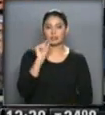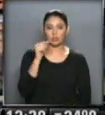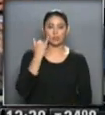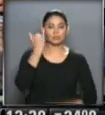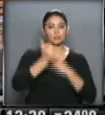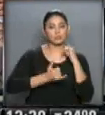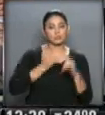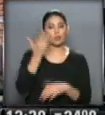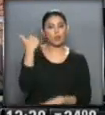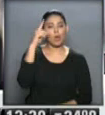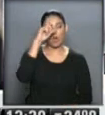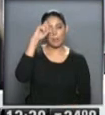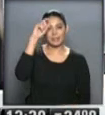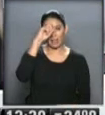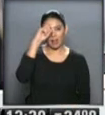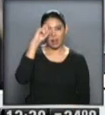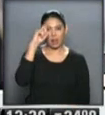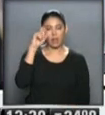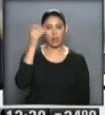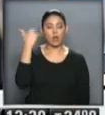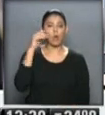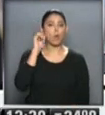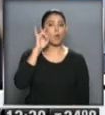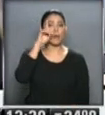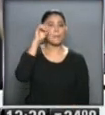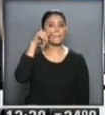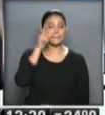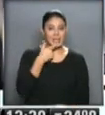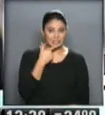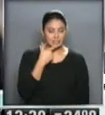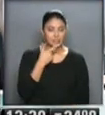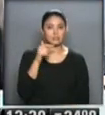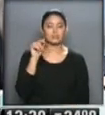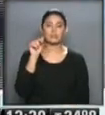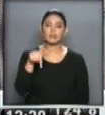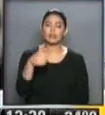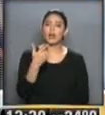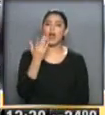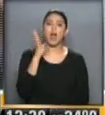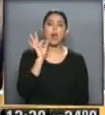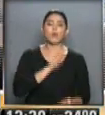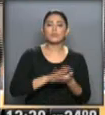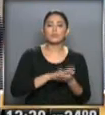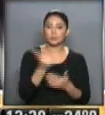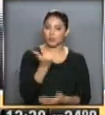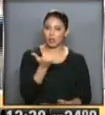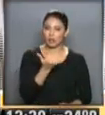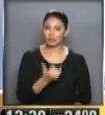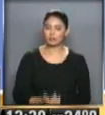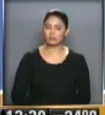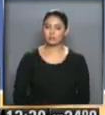habló en el hospital de Güemes. Güemes, exactamente. ¿Qué novedad tenés de ahí, Silvia?